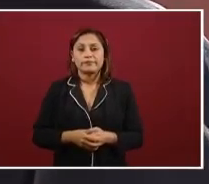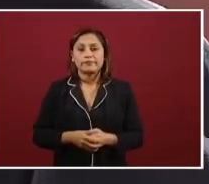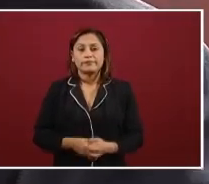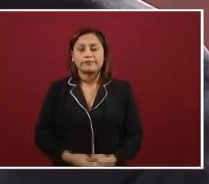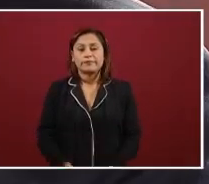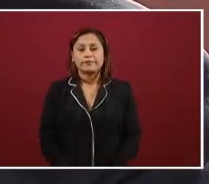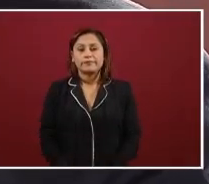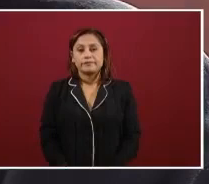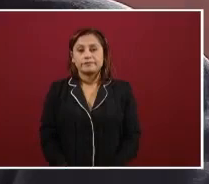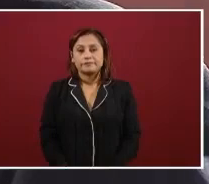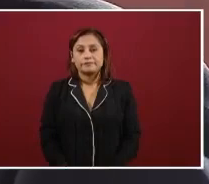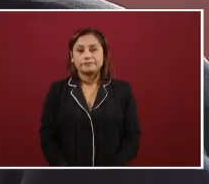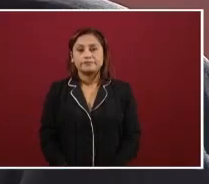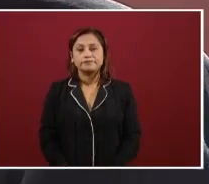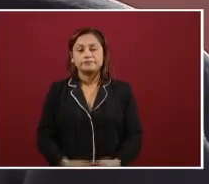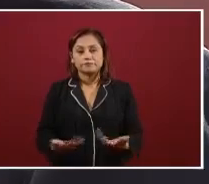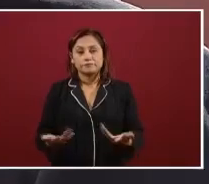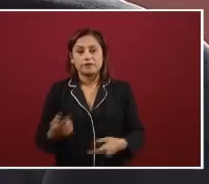una deuda